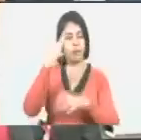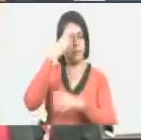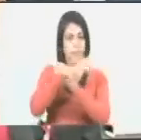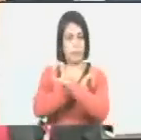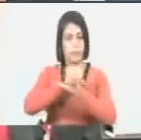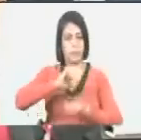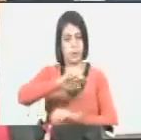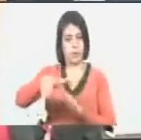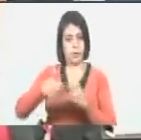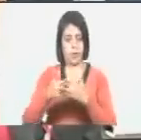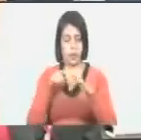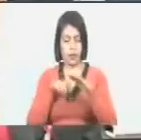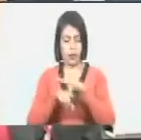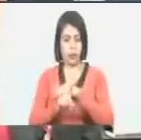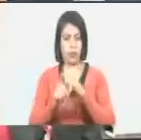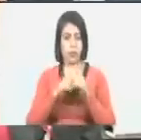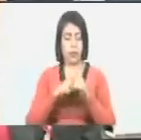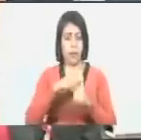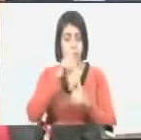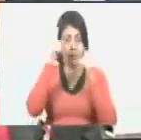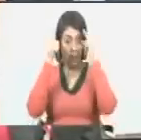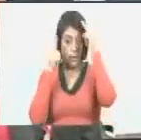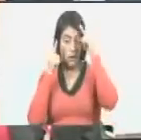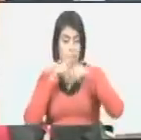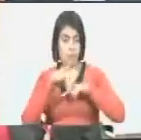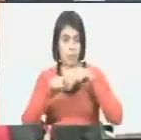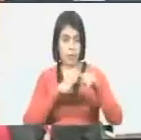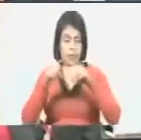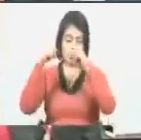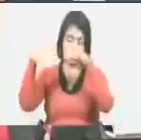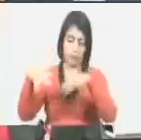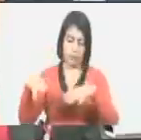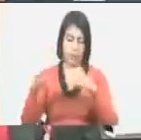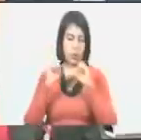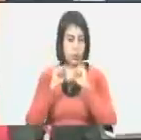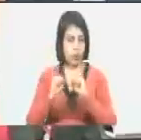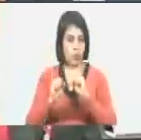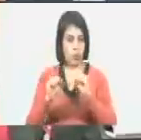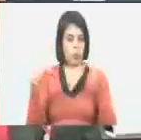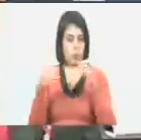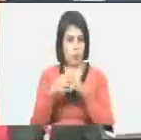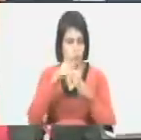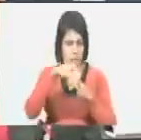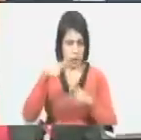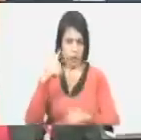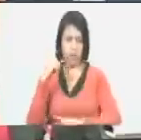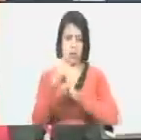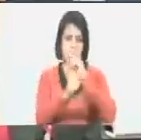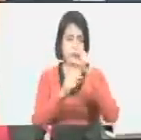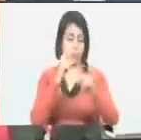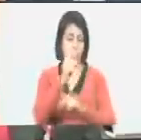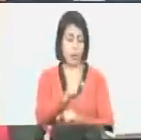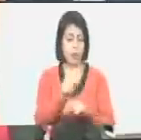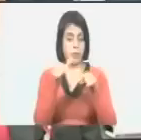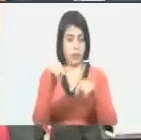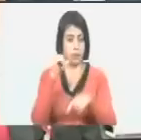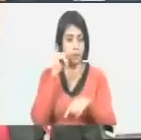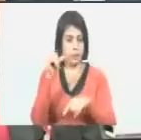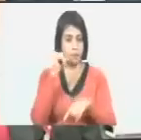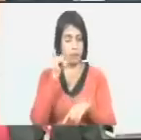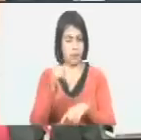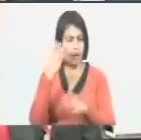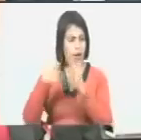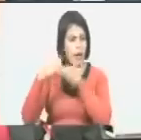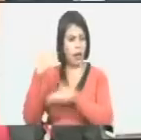oficiales dentro de las bases? Mi comandante Chávez ordenó el retiro contundente de este personal. Él denunciaba en